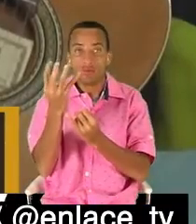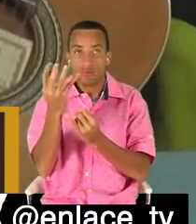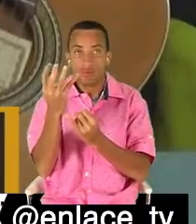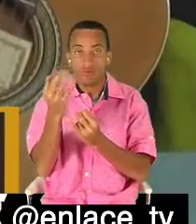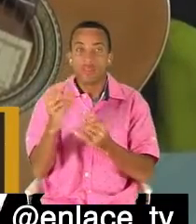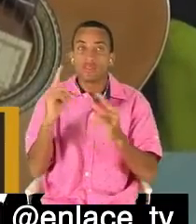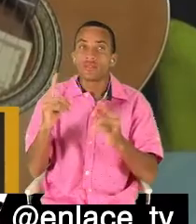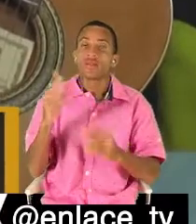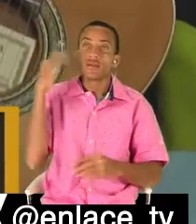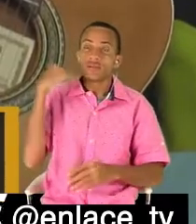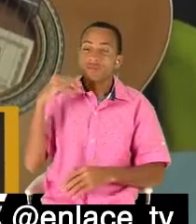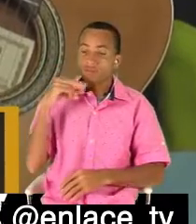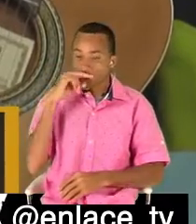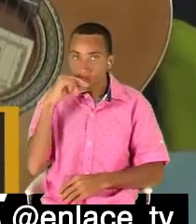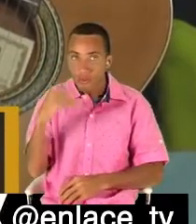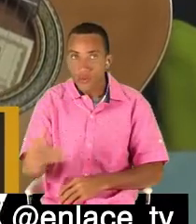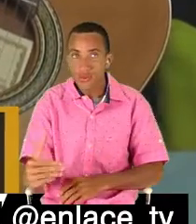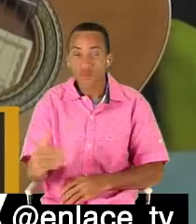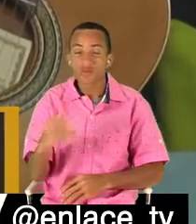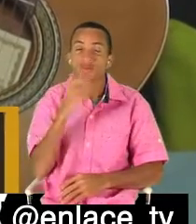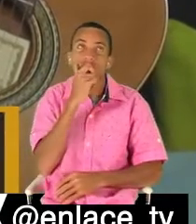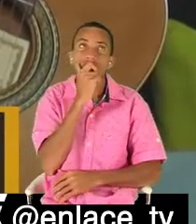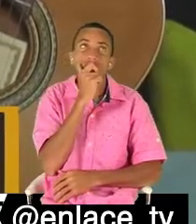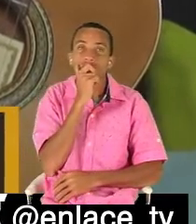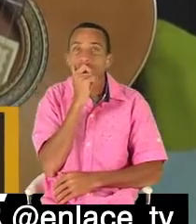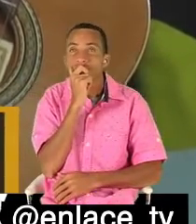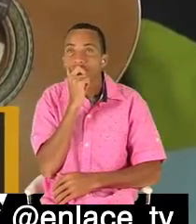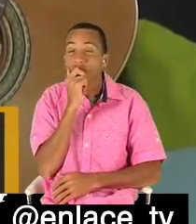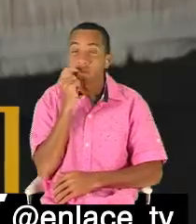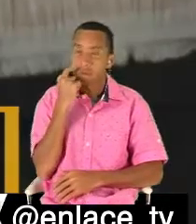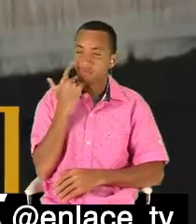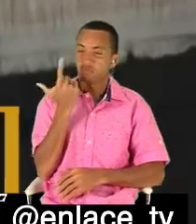muy pequeño, descubrí que no había pena en mí